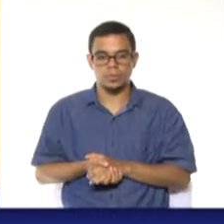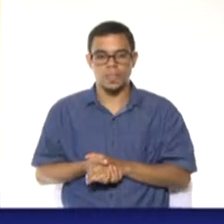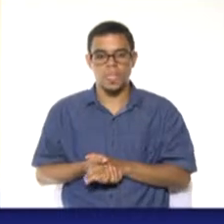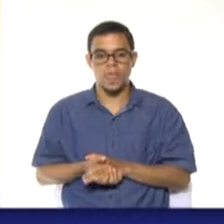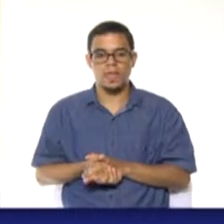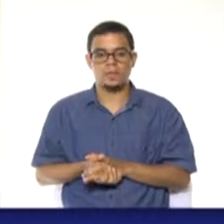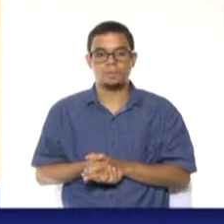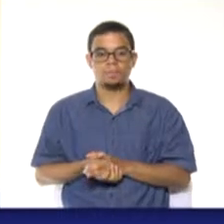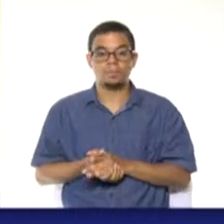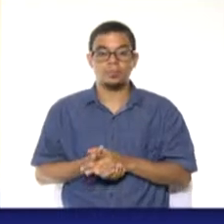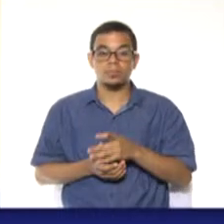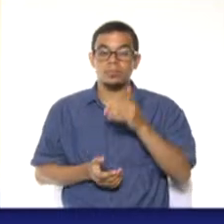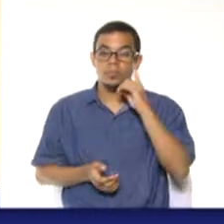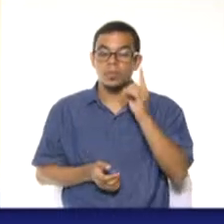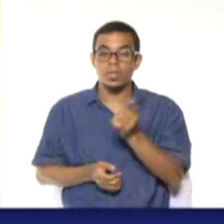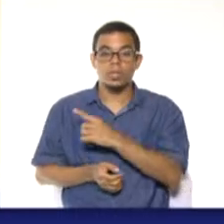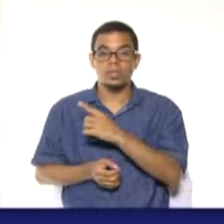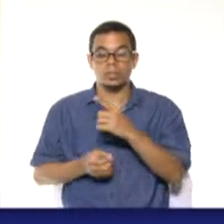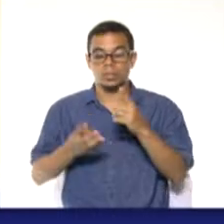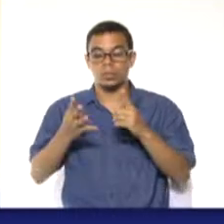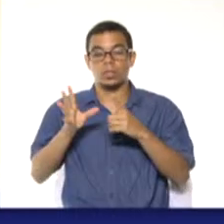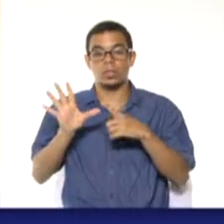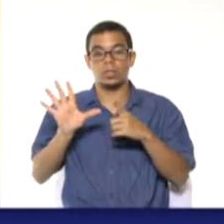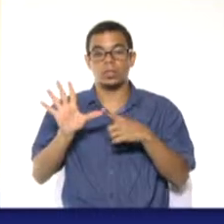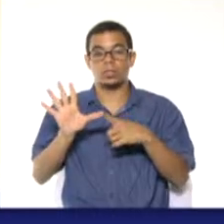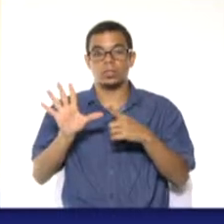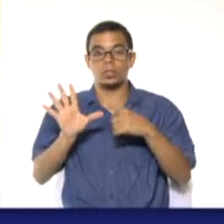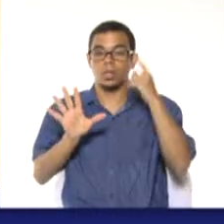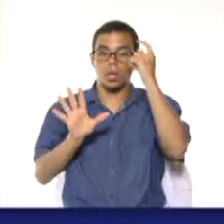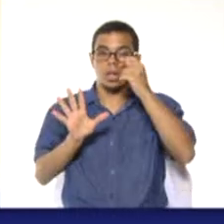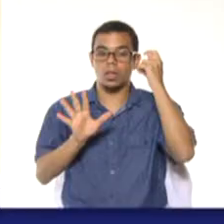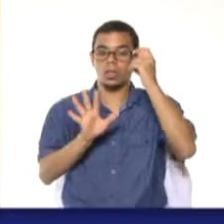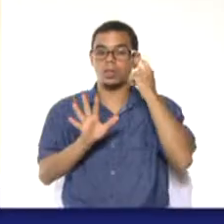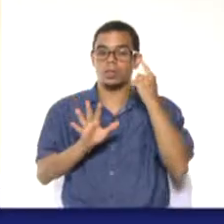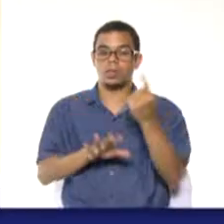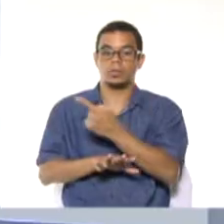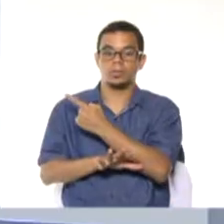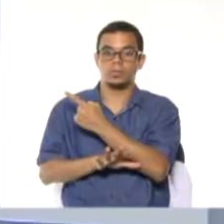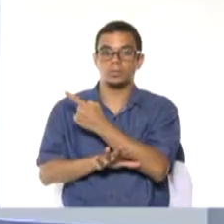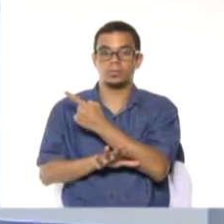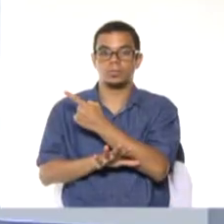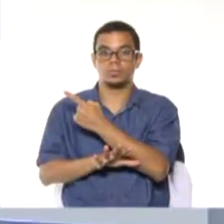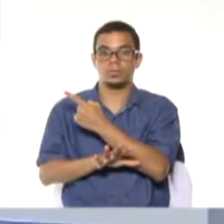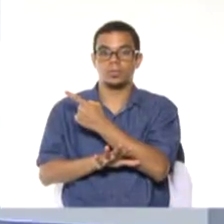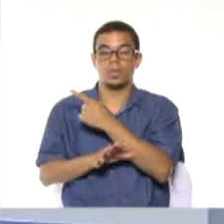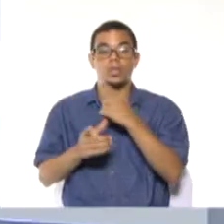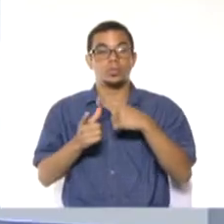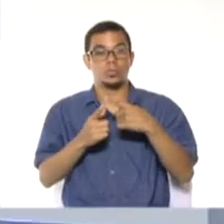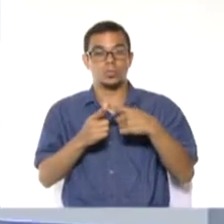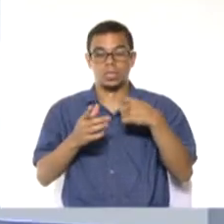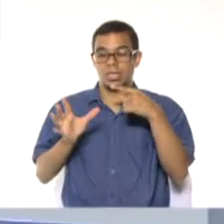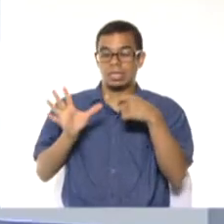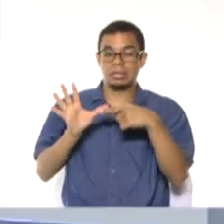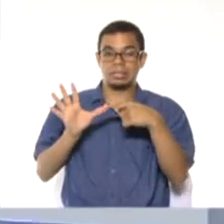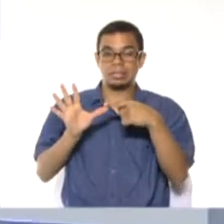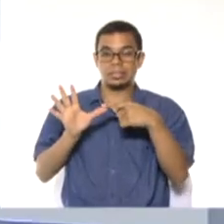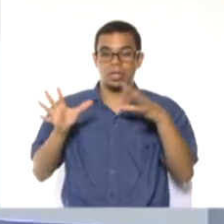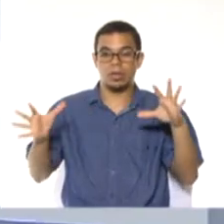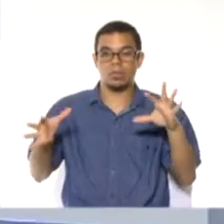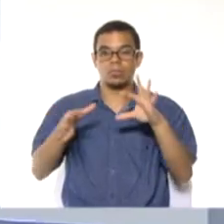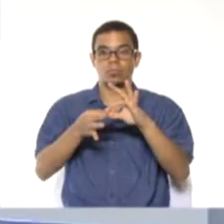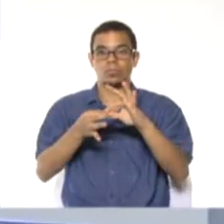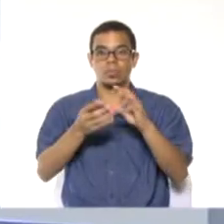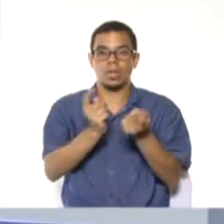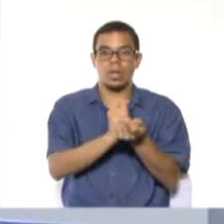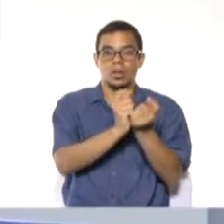ser heredadas. Y posteriormente tenemos la teoría neodarwinista, que nos habla, ¿qué es lo que hace? Es unir la teoría mutacionista